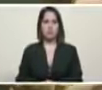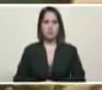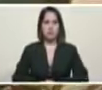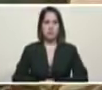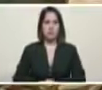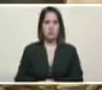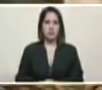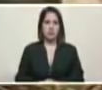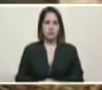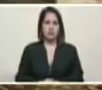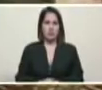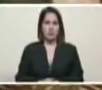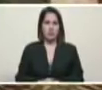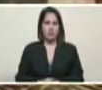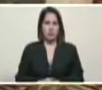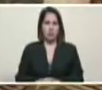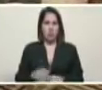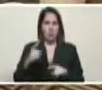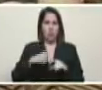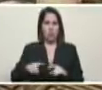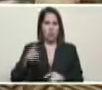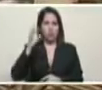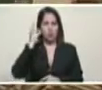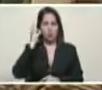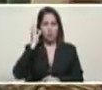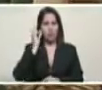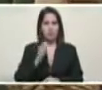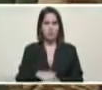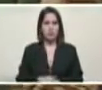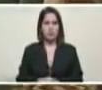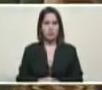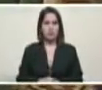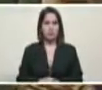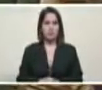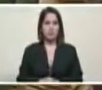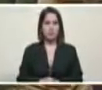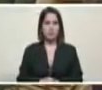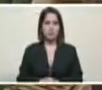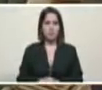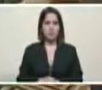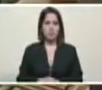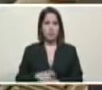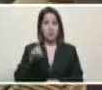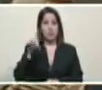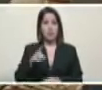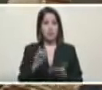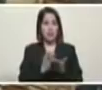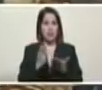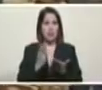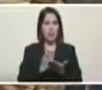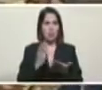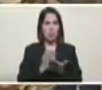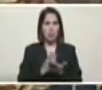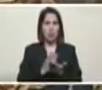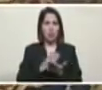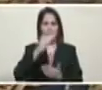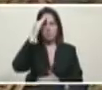Lisneidy Joanne Guerrero Salazar, cadete de segundo año de la Academia Técnica Militar Núcleo